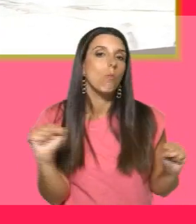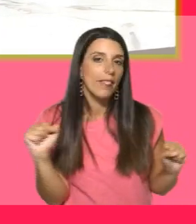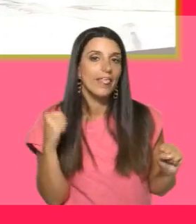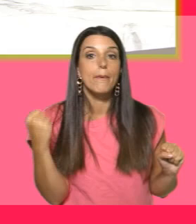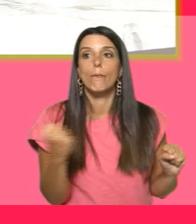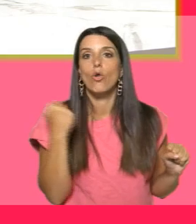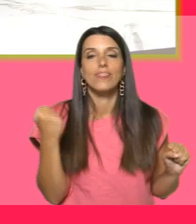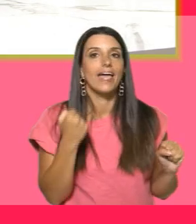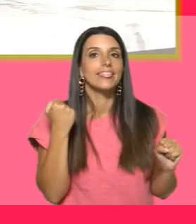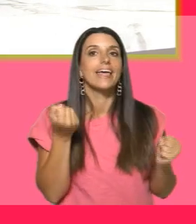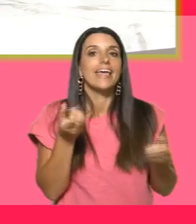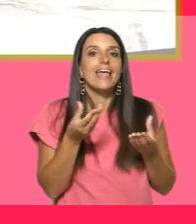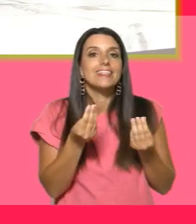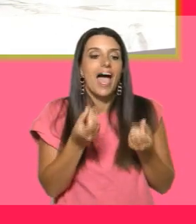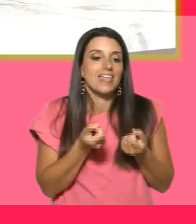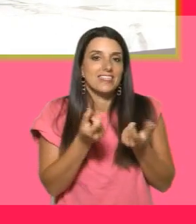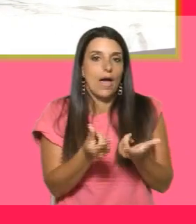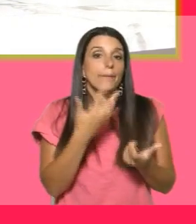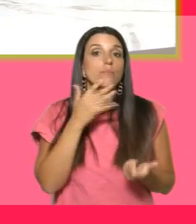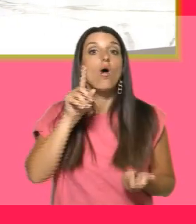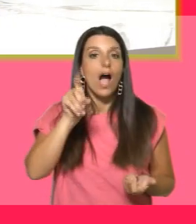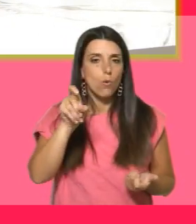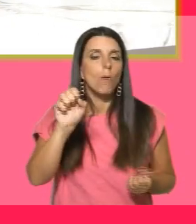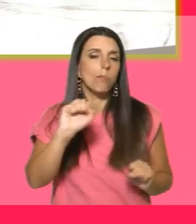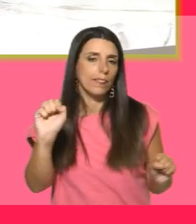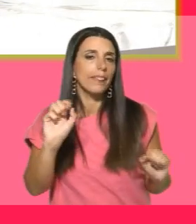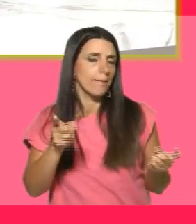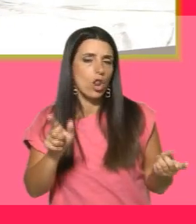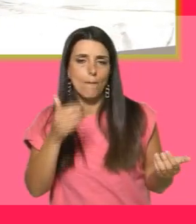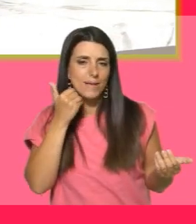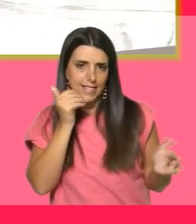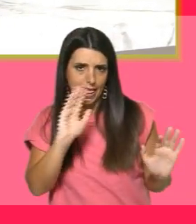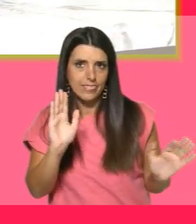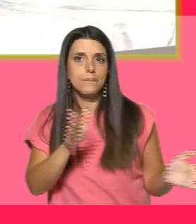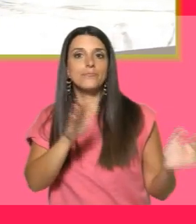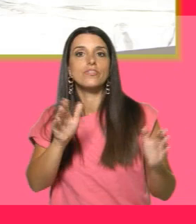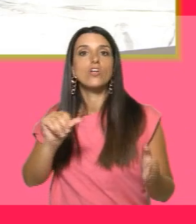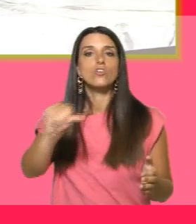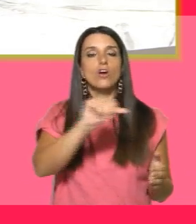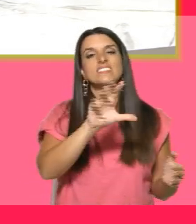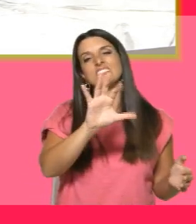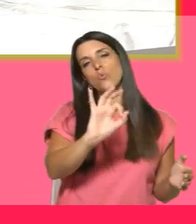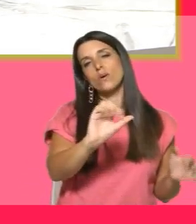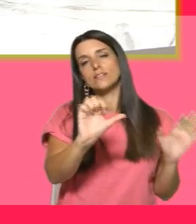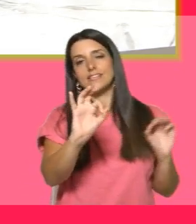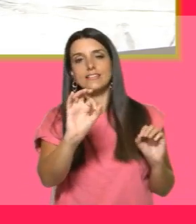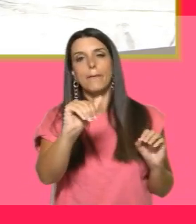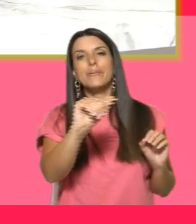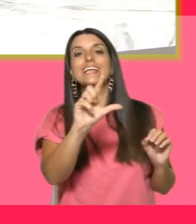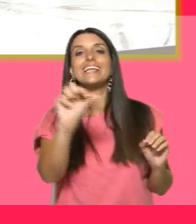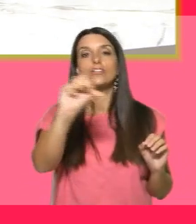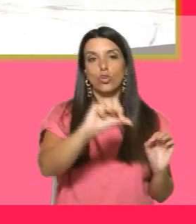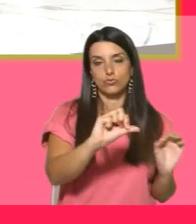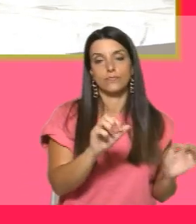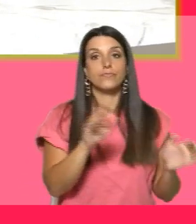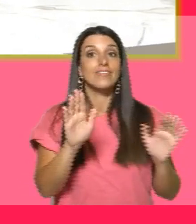sea algo que lo hidrate, como si lo querés hacer en agua también, no pasa nada. Bien, le ponemos el ron, son 50, 60 mililitros. Y así